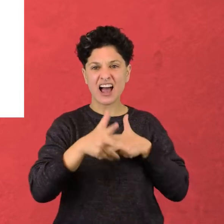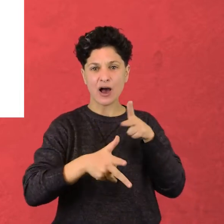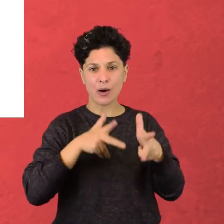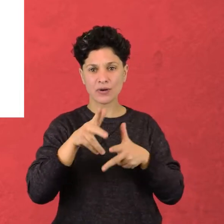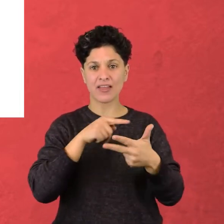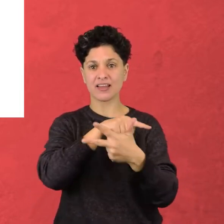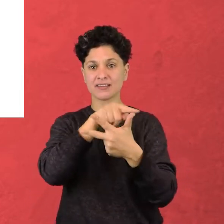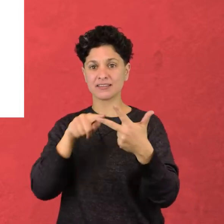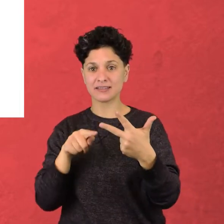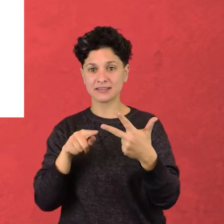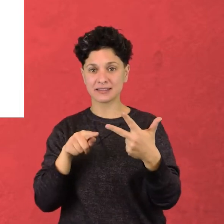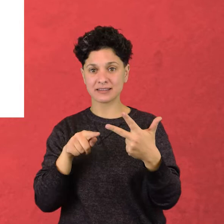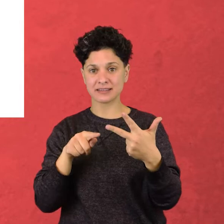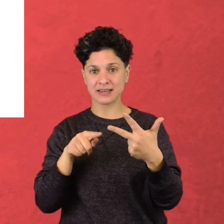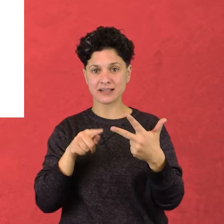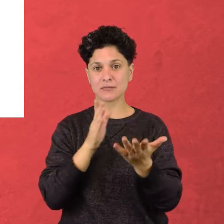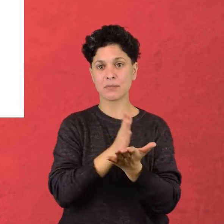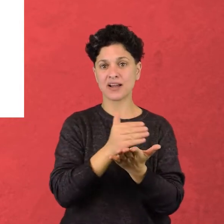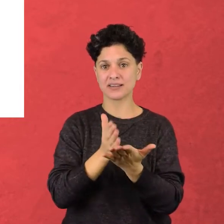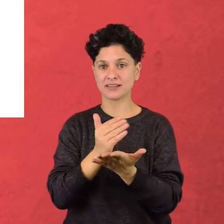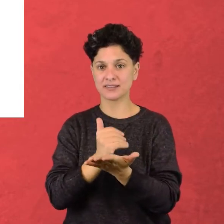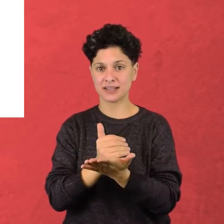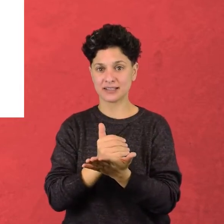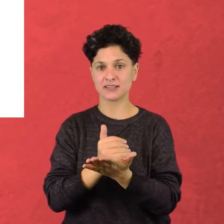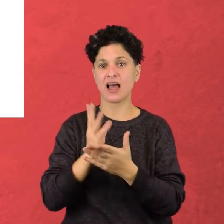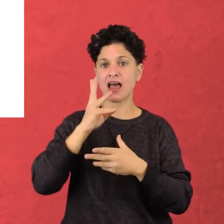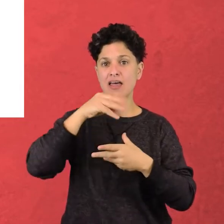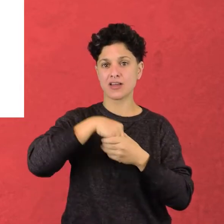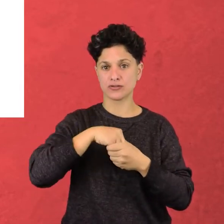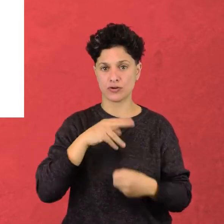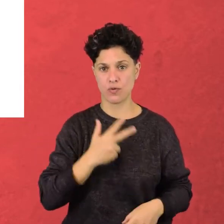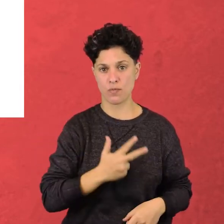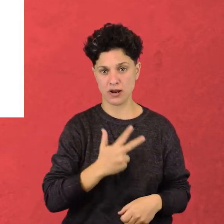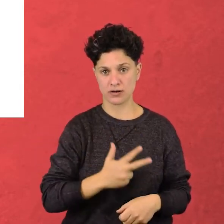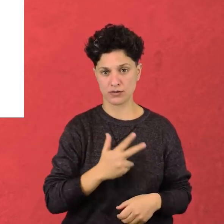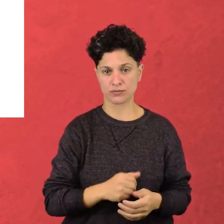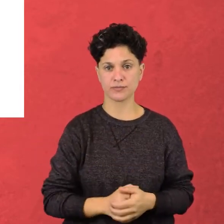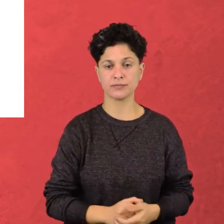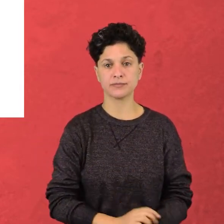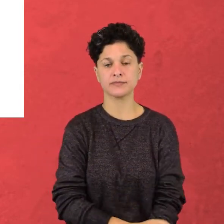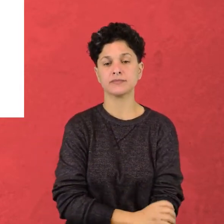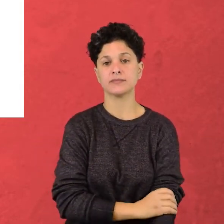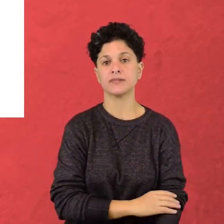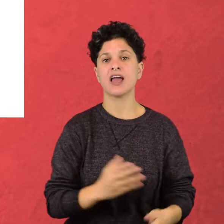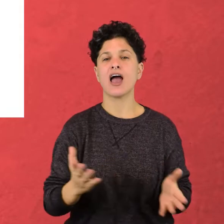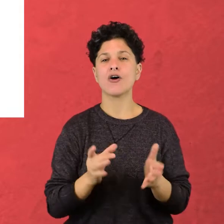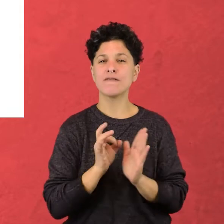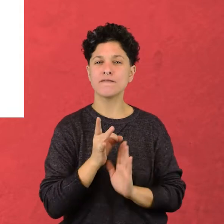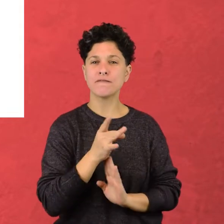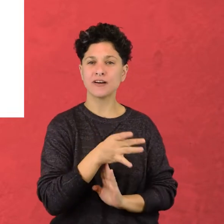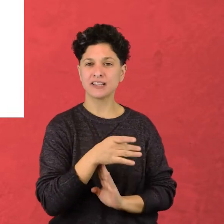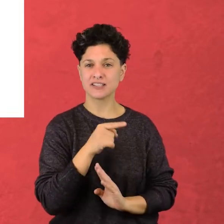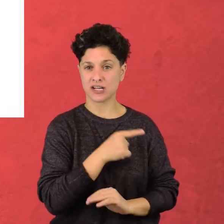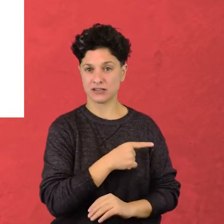encontramos que Kant habla de las tres partes más importantes que constituyen al